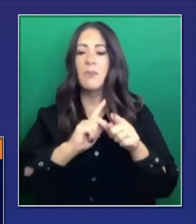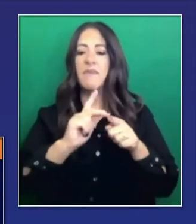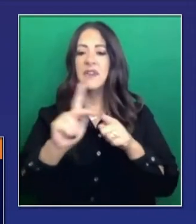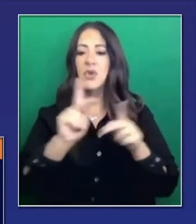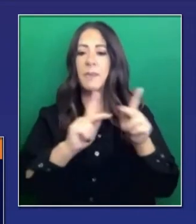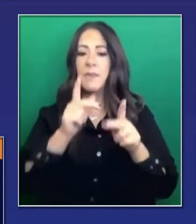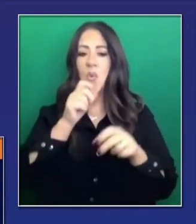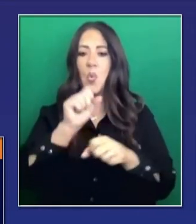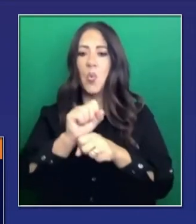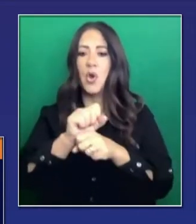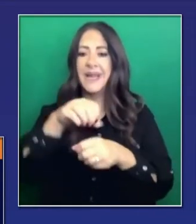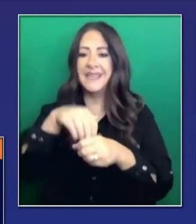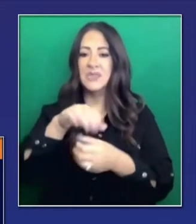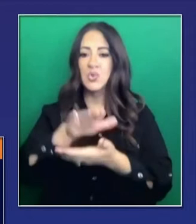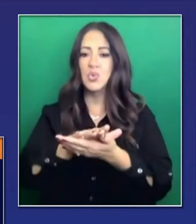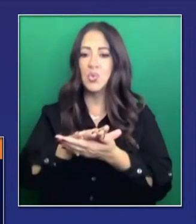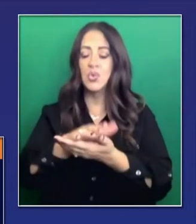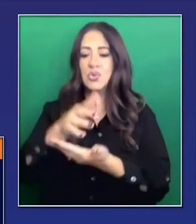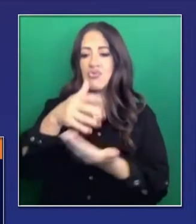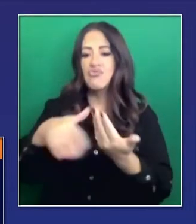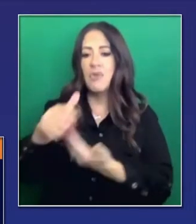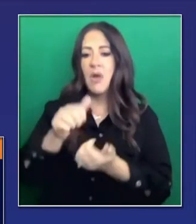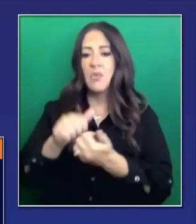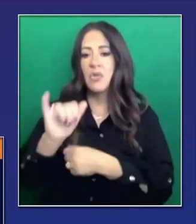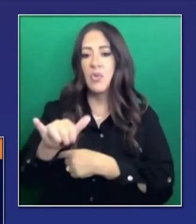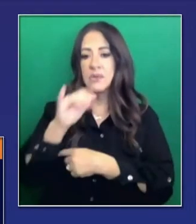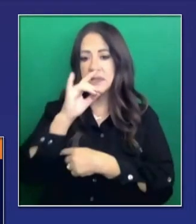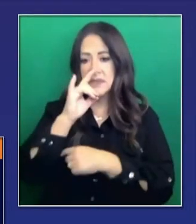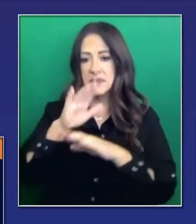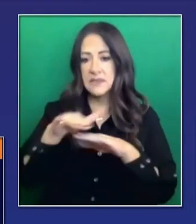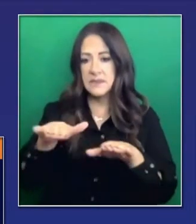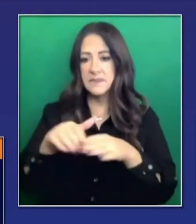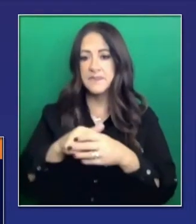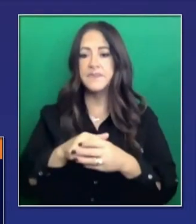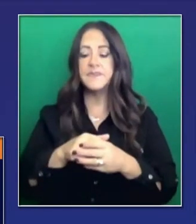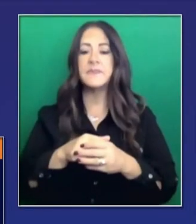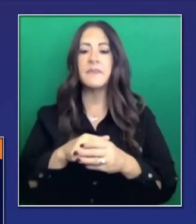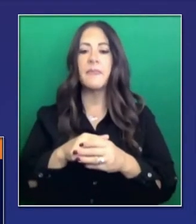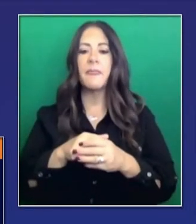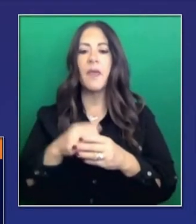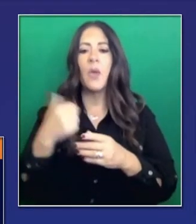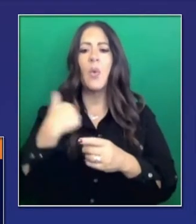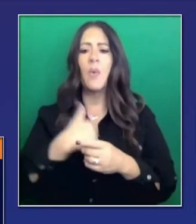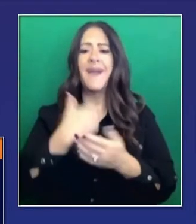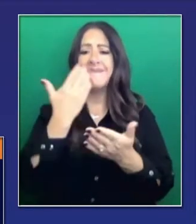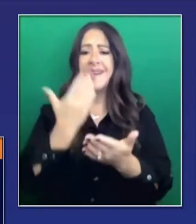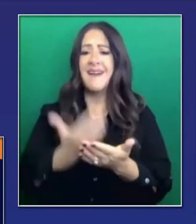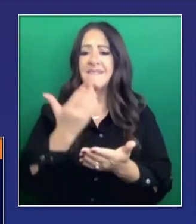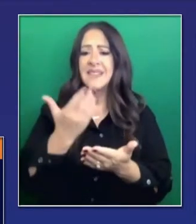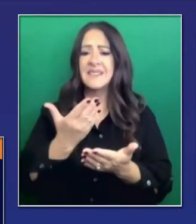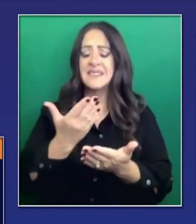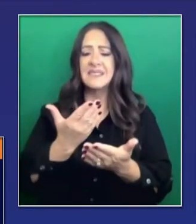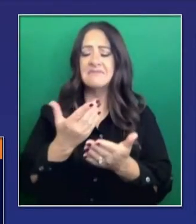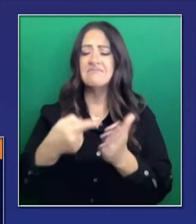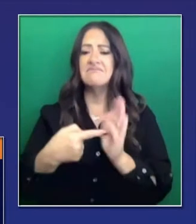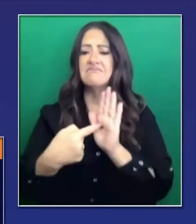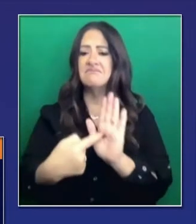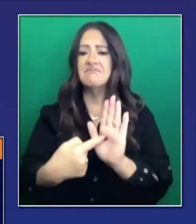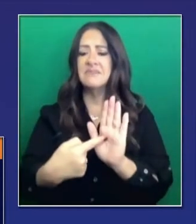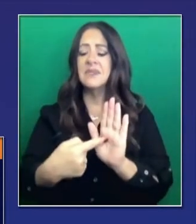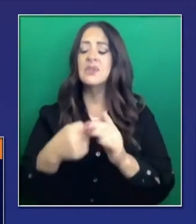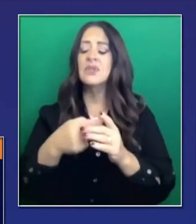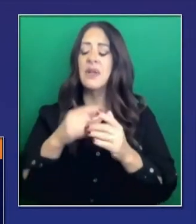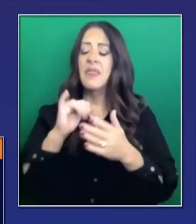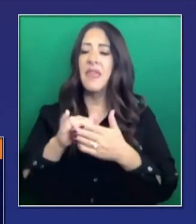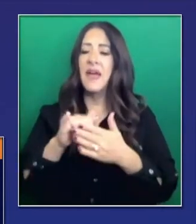maestros y esos niños. Hablaremos un momento más acerca de eso, pero hay evidencia extensa que muestra que